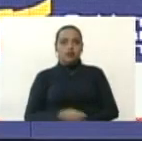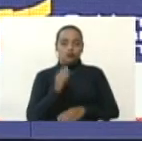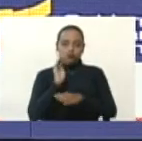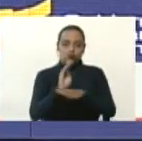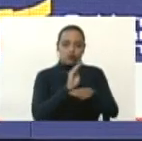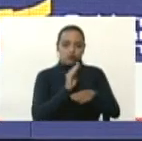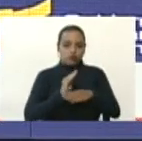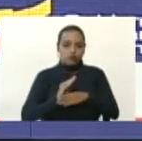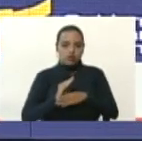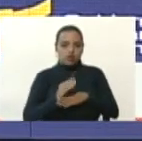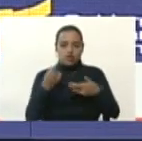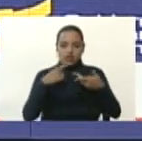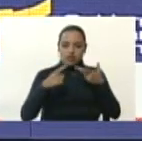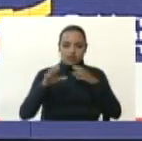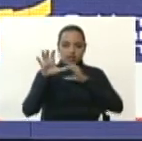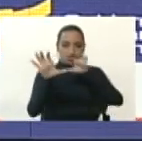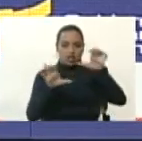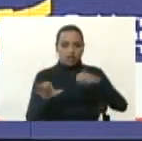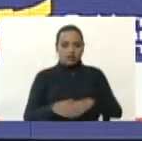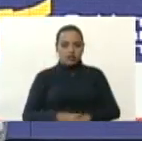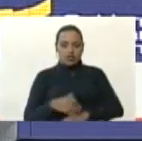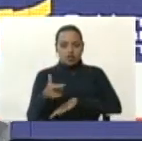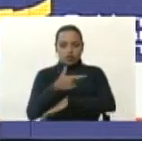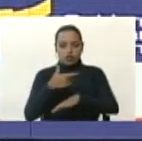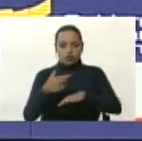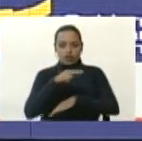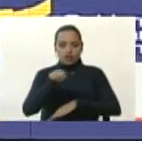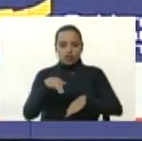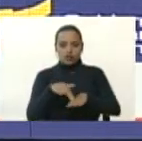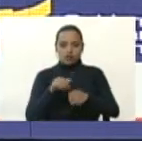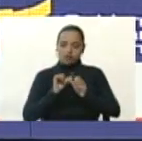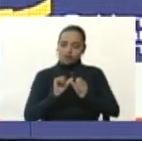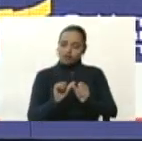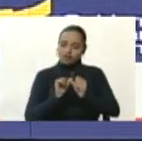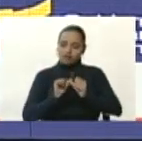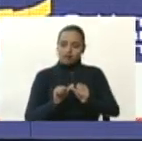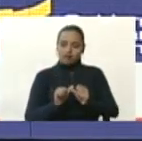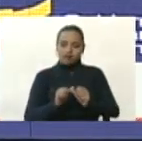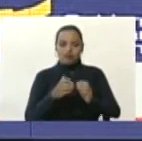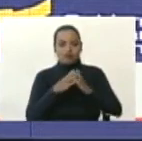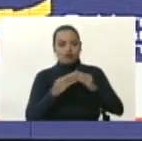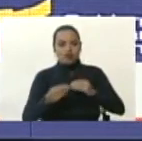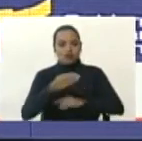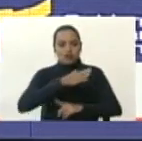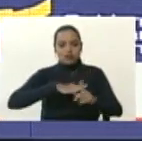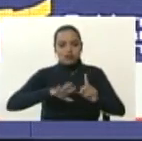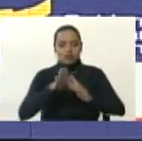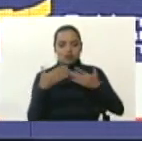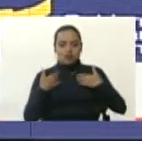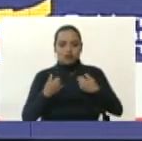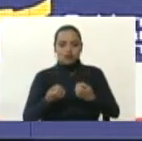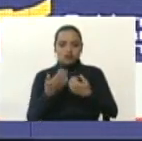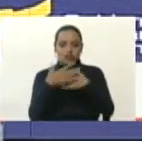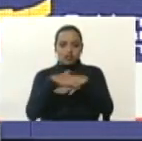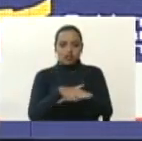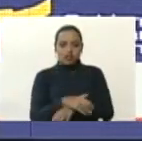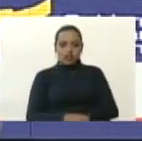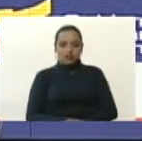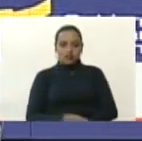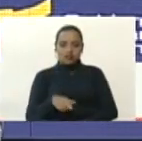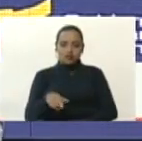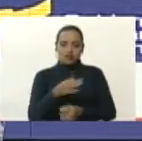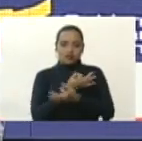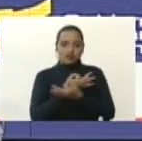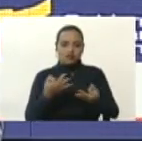y protectoras de los estados y el gobierno nacional, mira ahí, en todas las áreas de salud integral. Eso fue fabuloso,